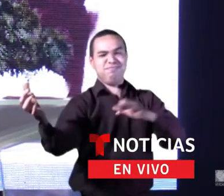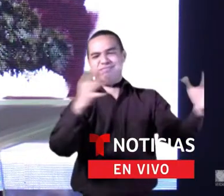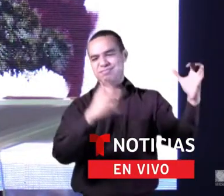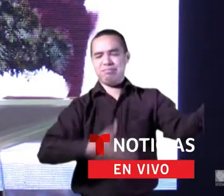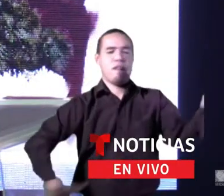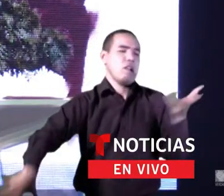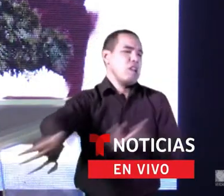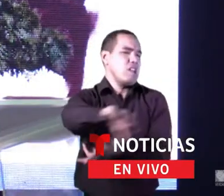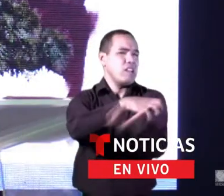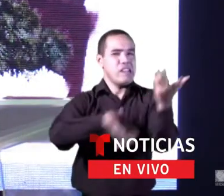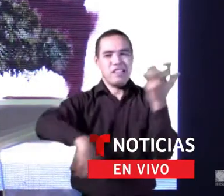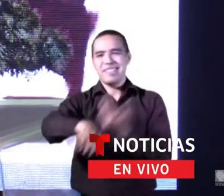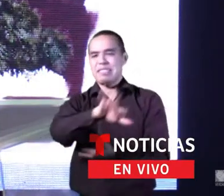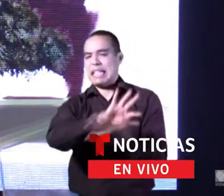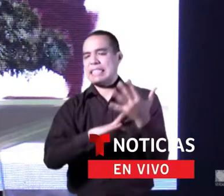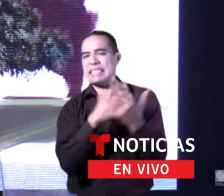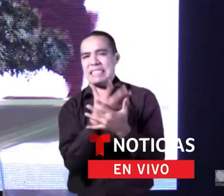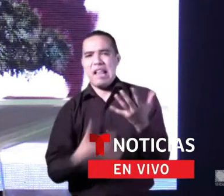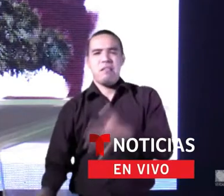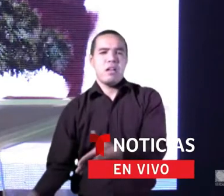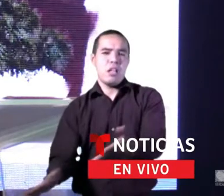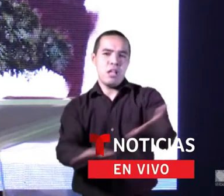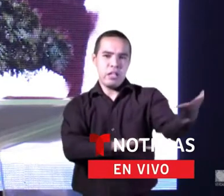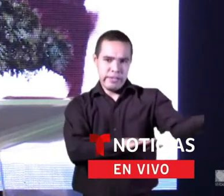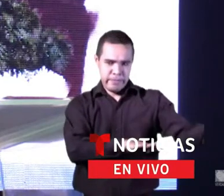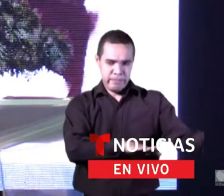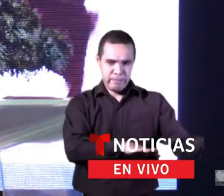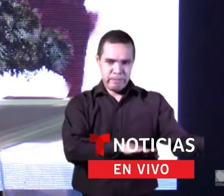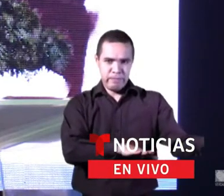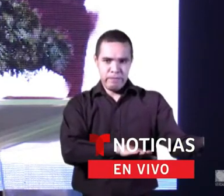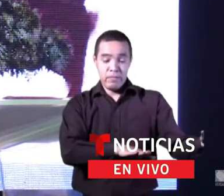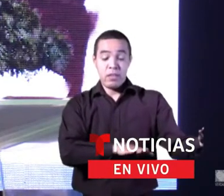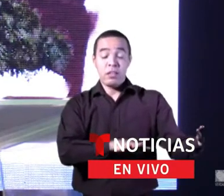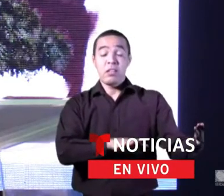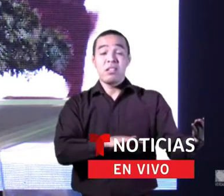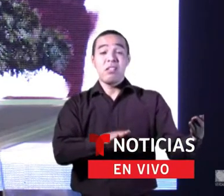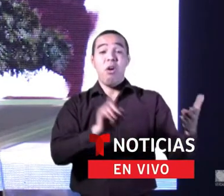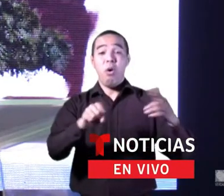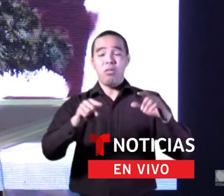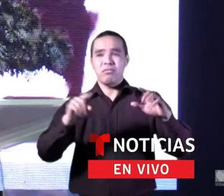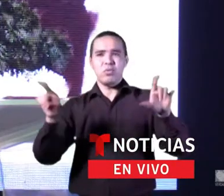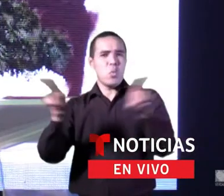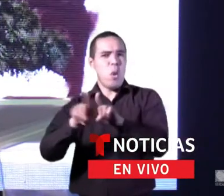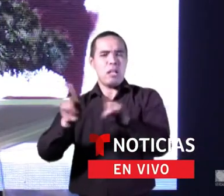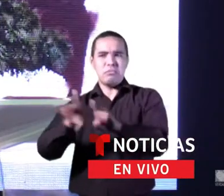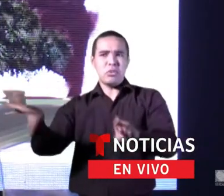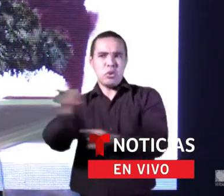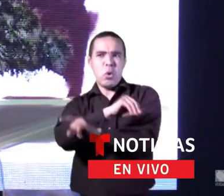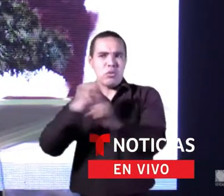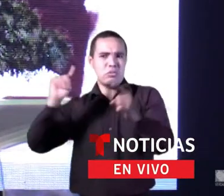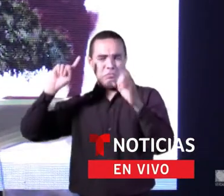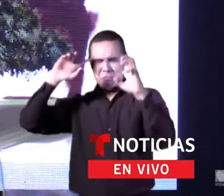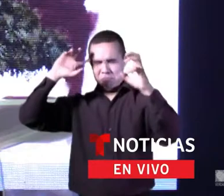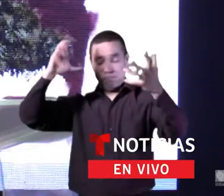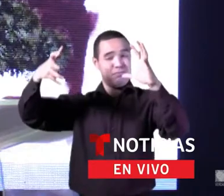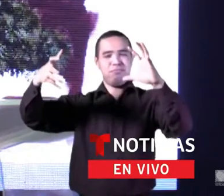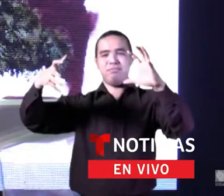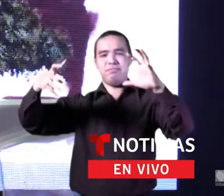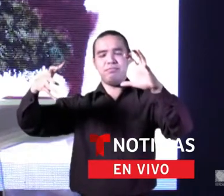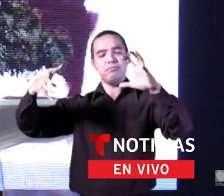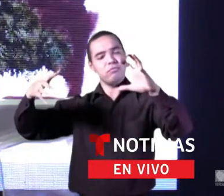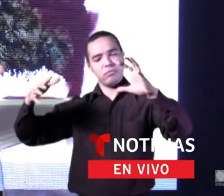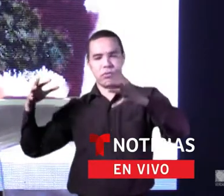a pesar de toda nuestra locura colectiva hoy hemos podido ponernos de acuerdo por primera vez